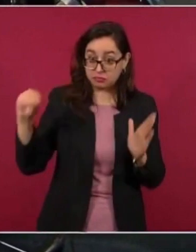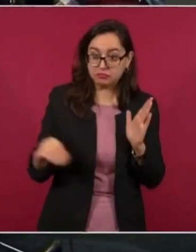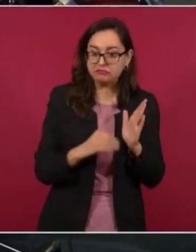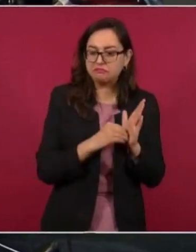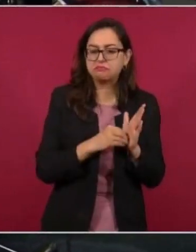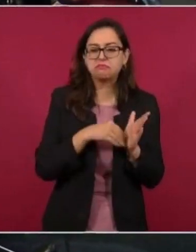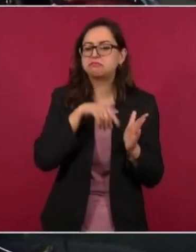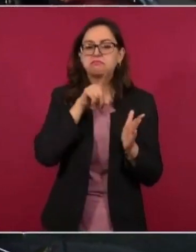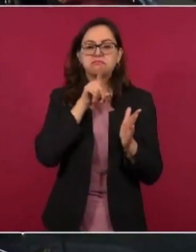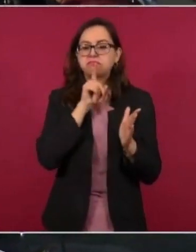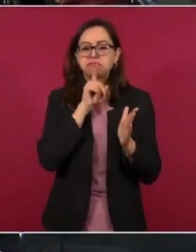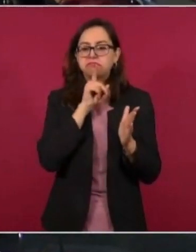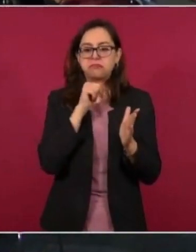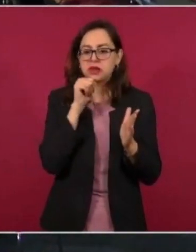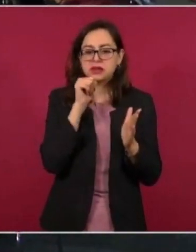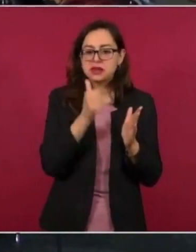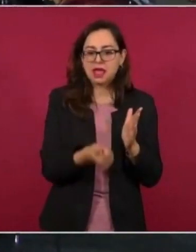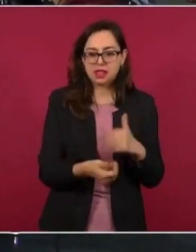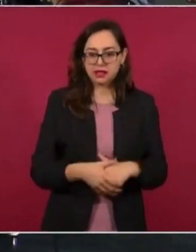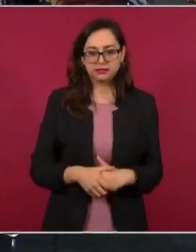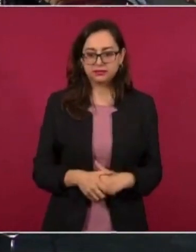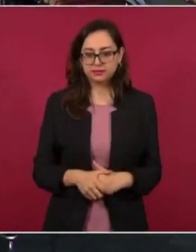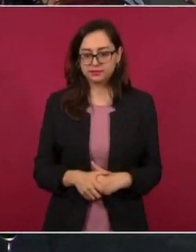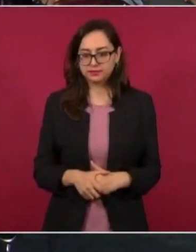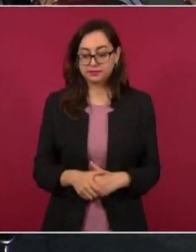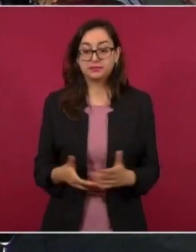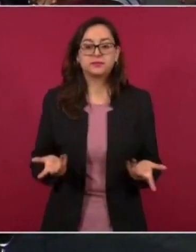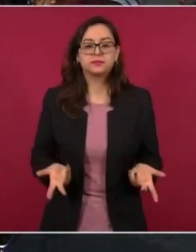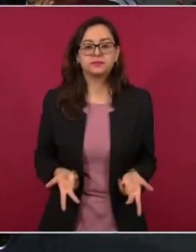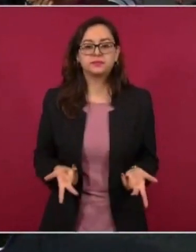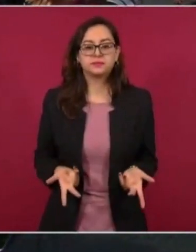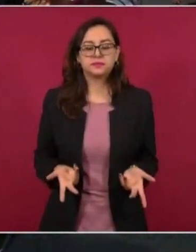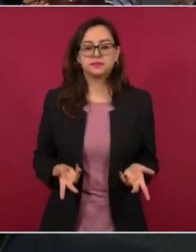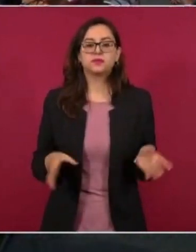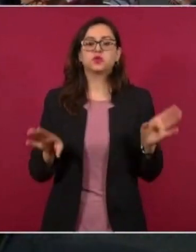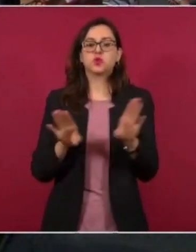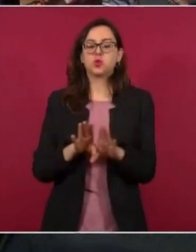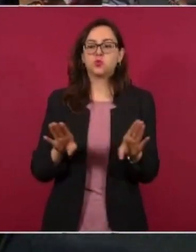pero como no era delito grave, se le acusaba